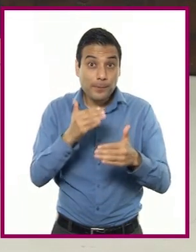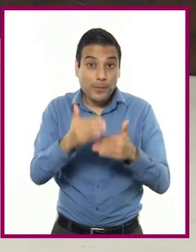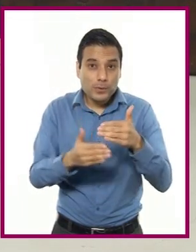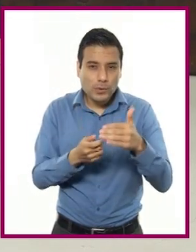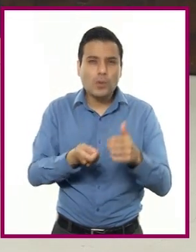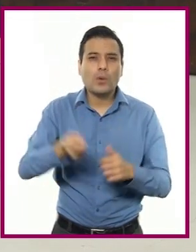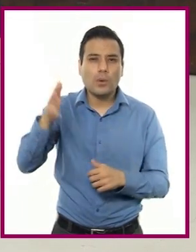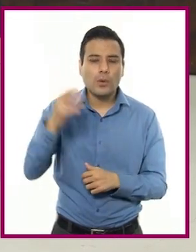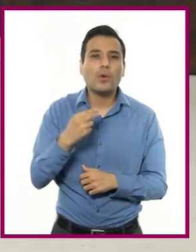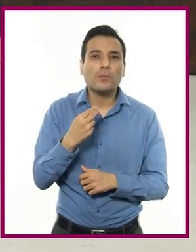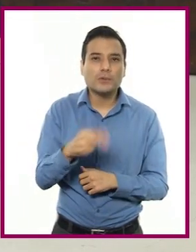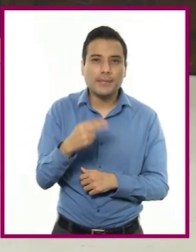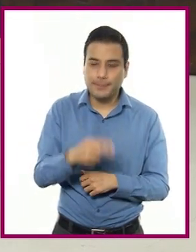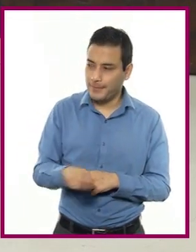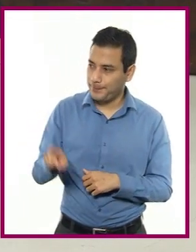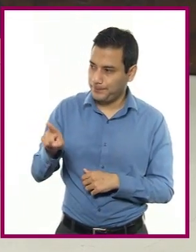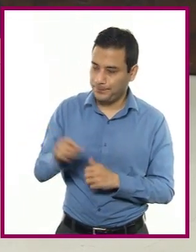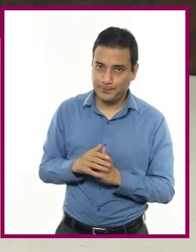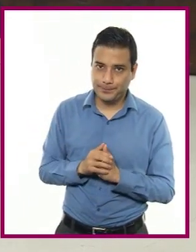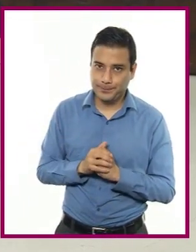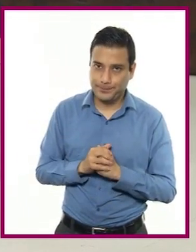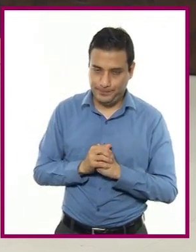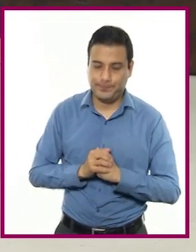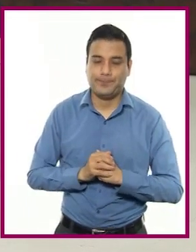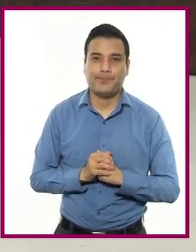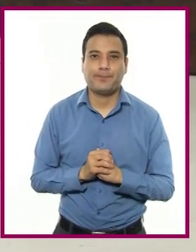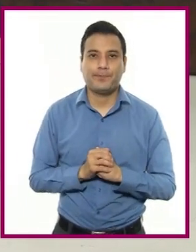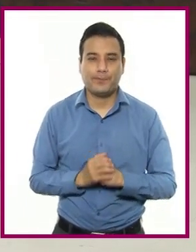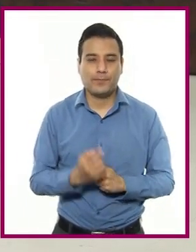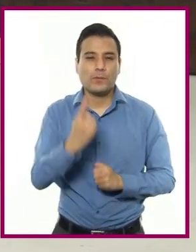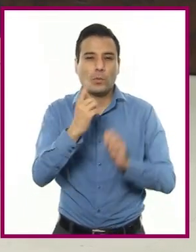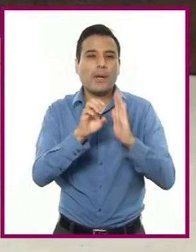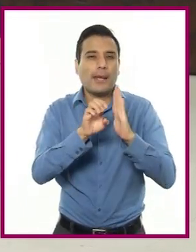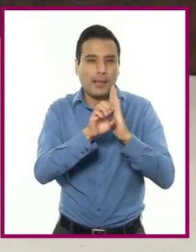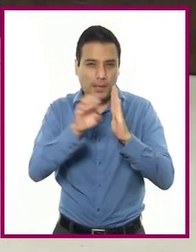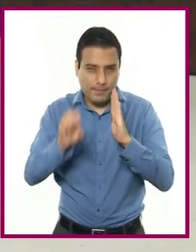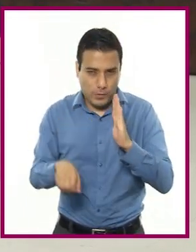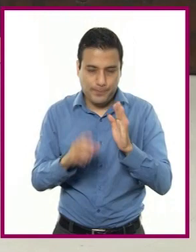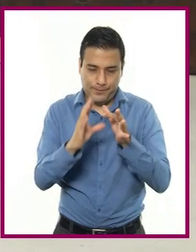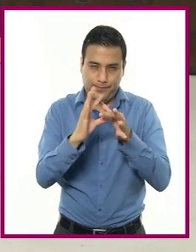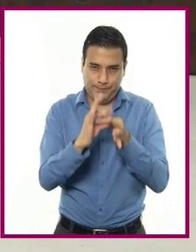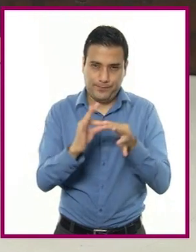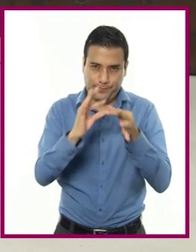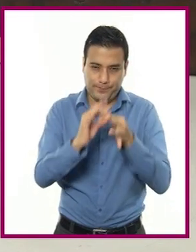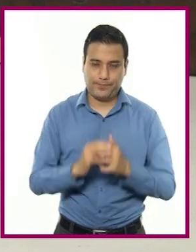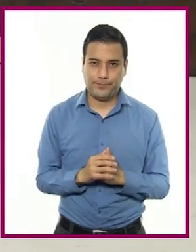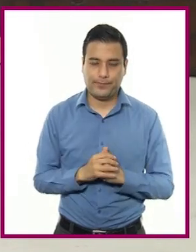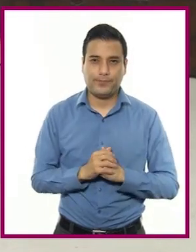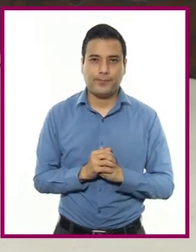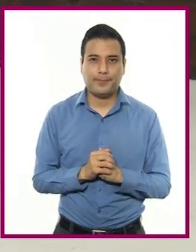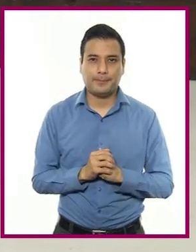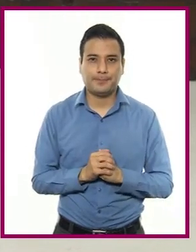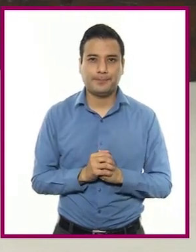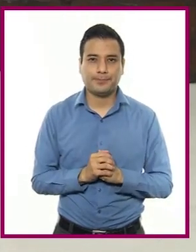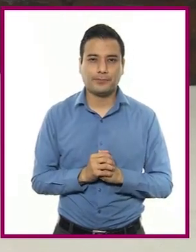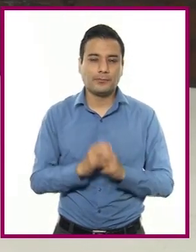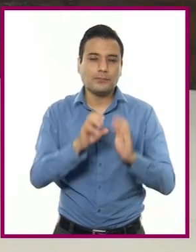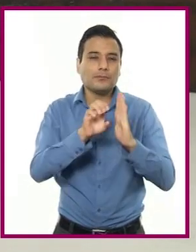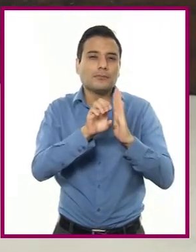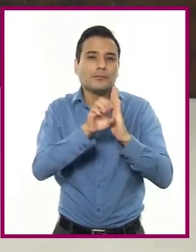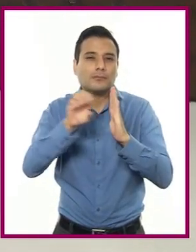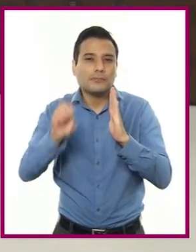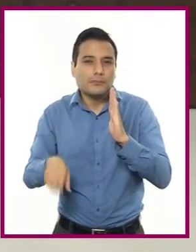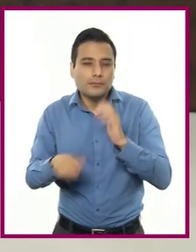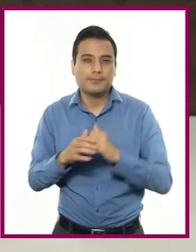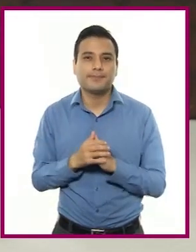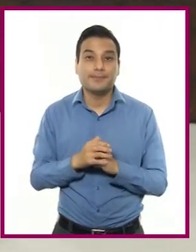como mestizaje cultural. Un ejemplo claro de esto es la influencia musical que se